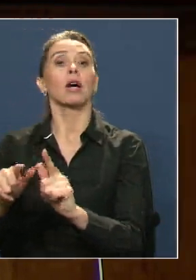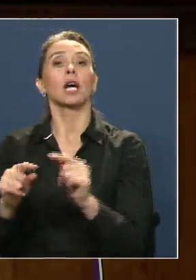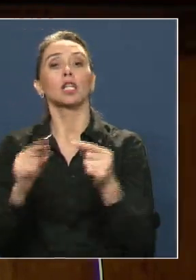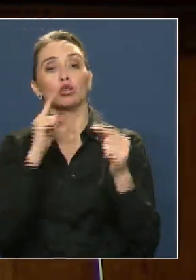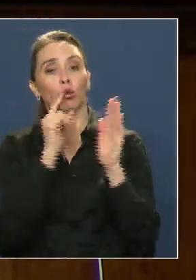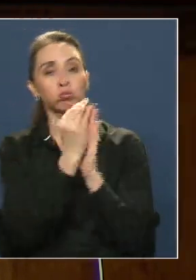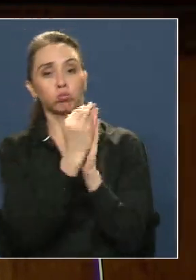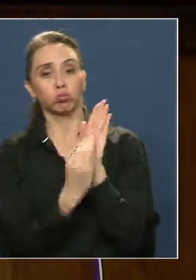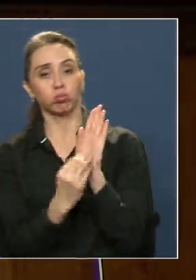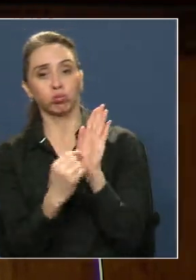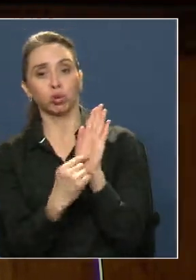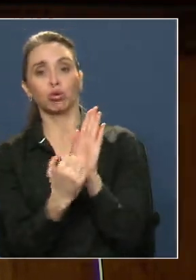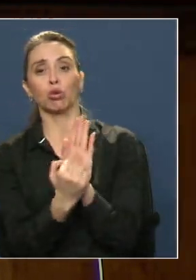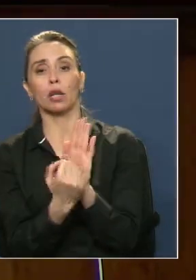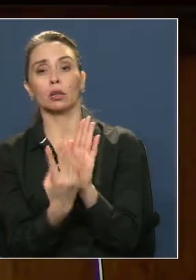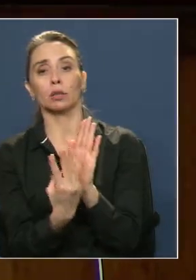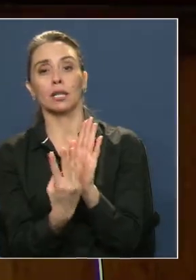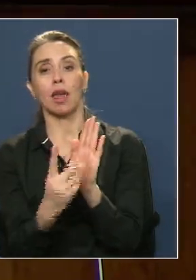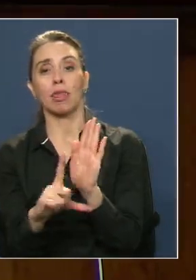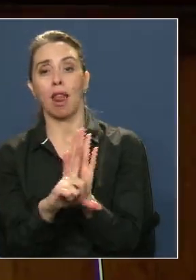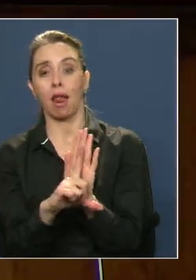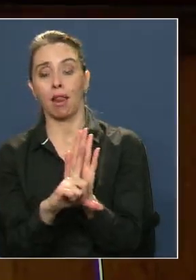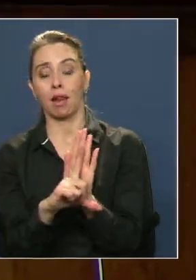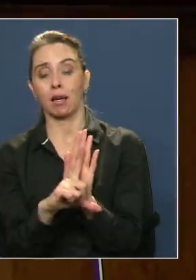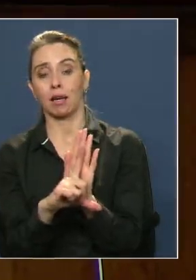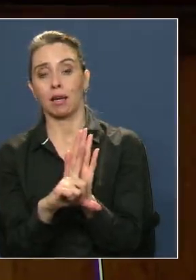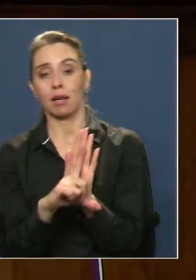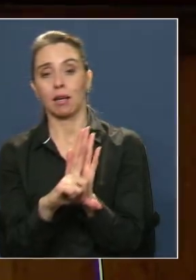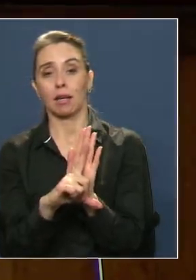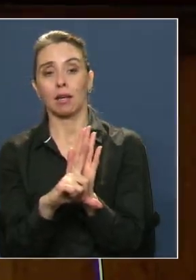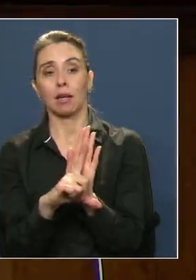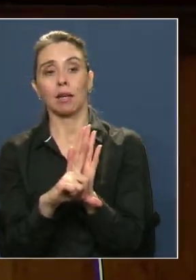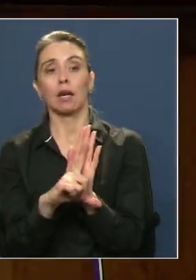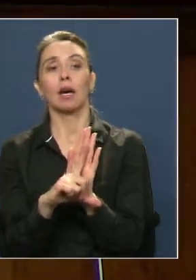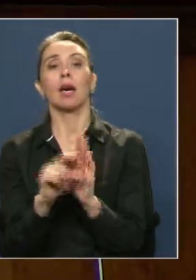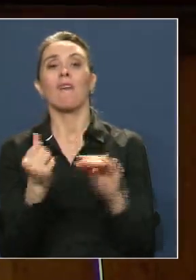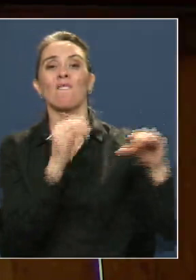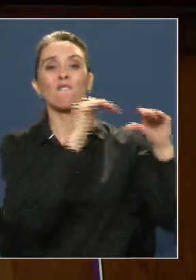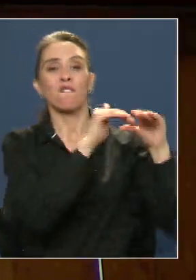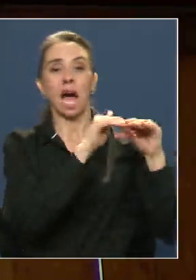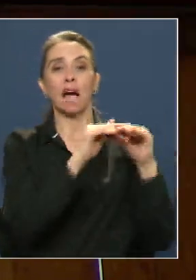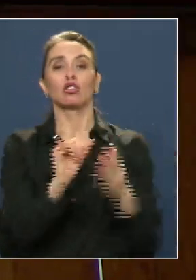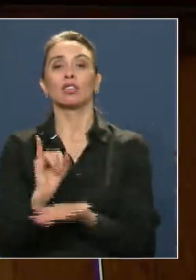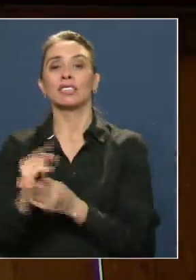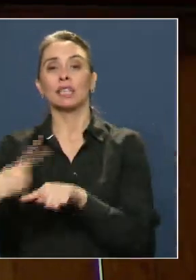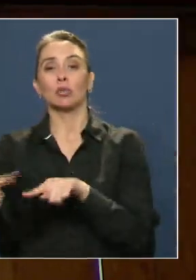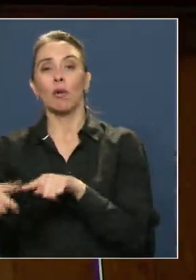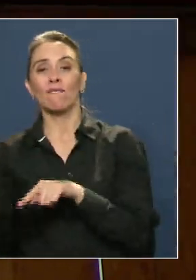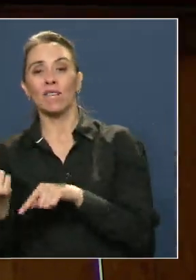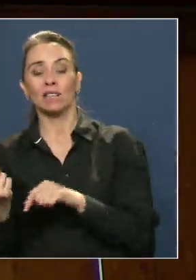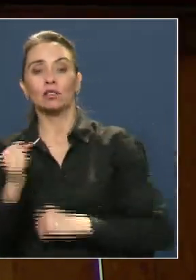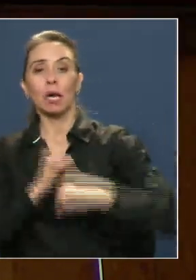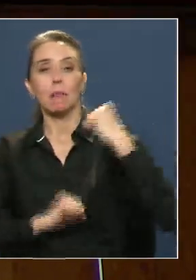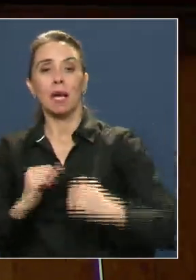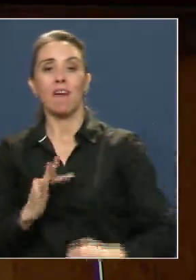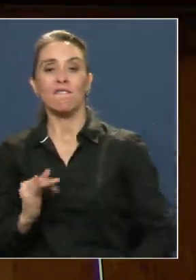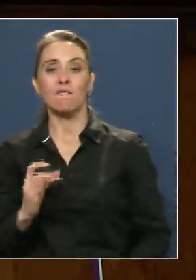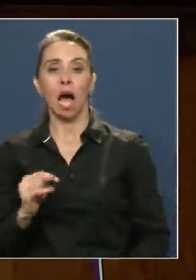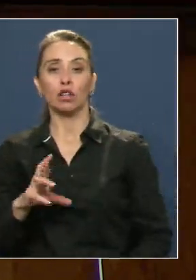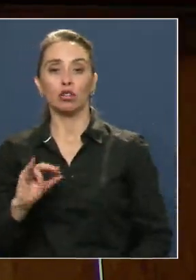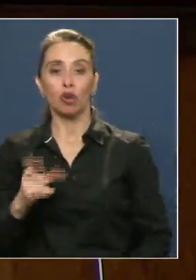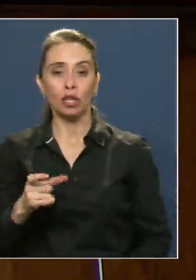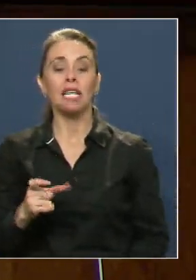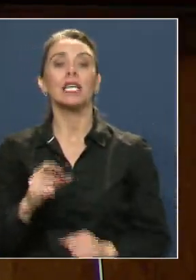señaladas en el artículo 3 de esta ley, como es el caso de los bancos, instituciones financieras, empresas de factoraje, empresas de